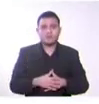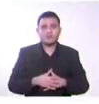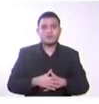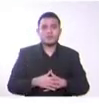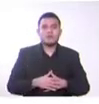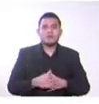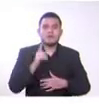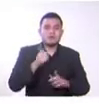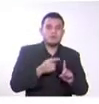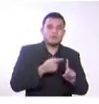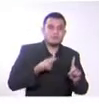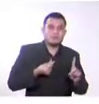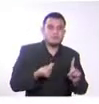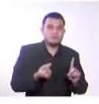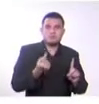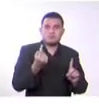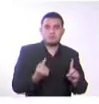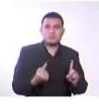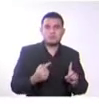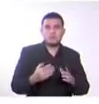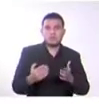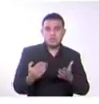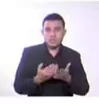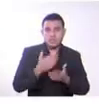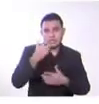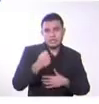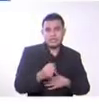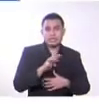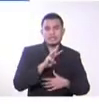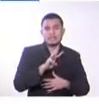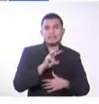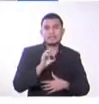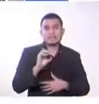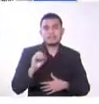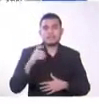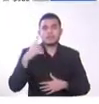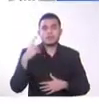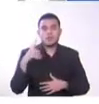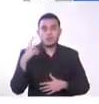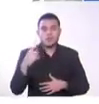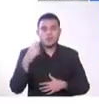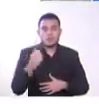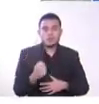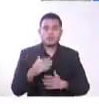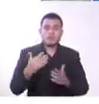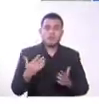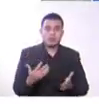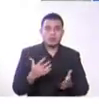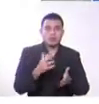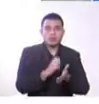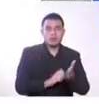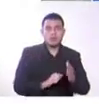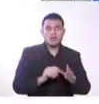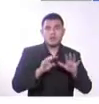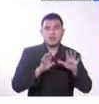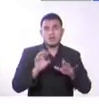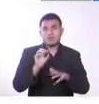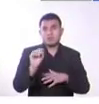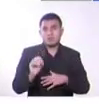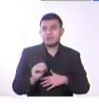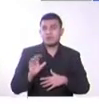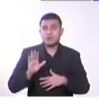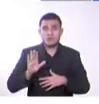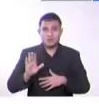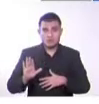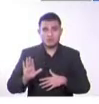contribuyente número 1, que es una persona que está ganando $300 al mes, pero que destina el 90% de su ingreso